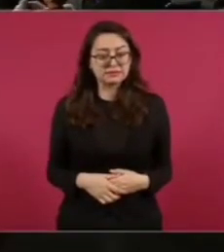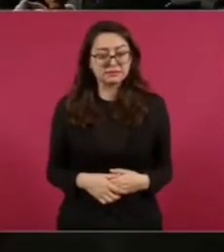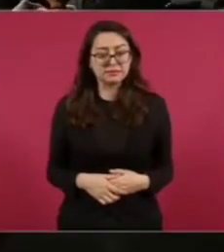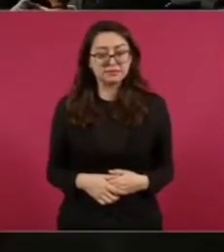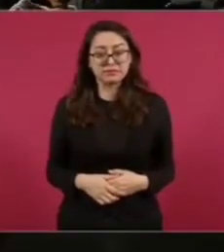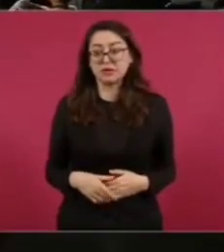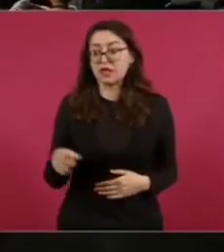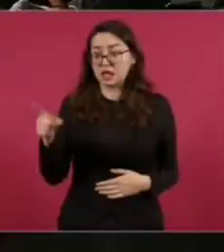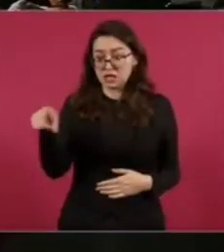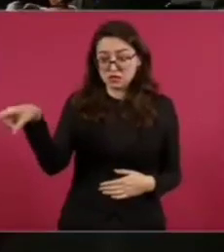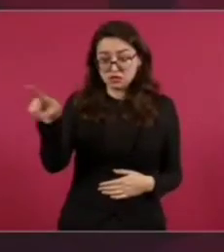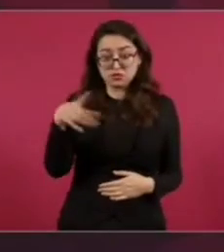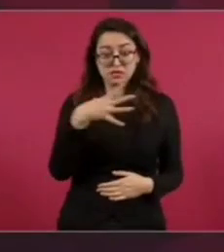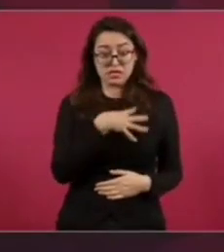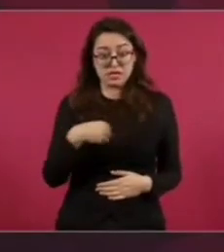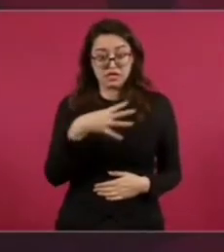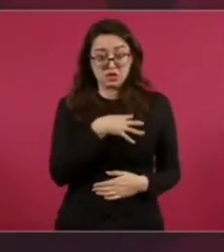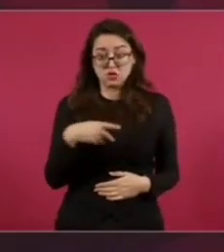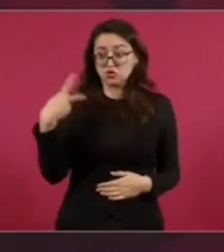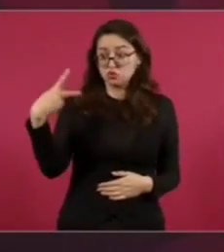pongan sus nombres